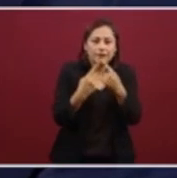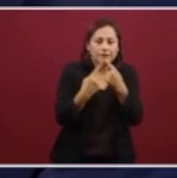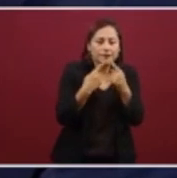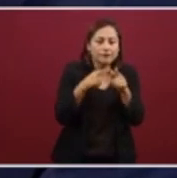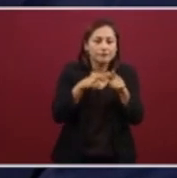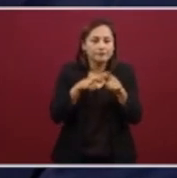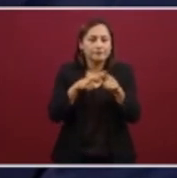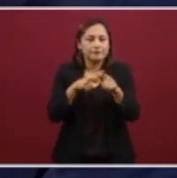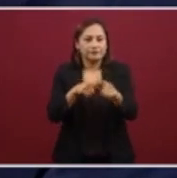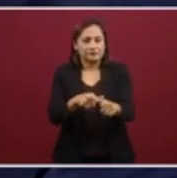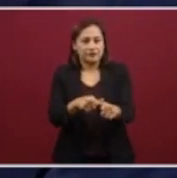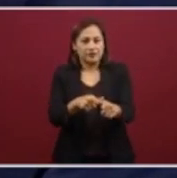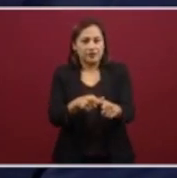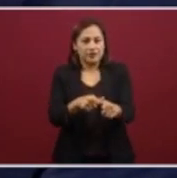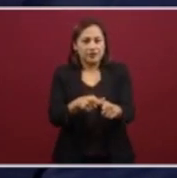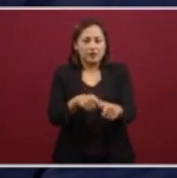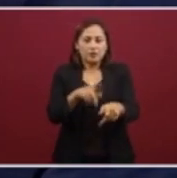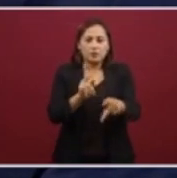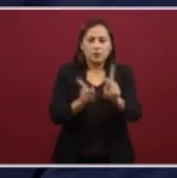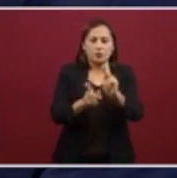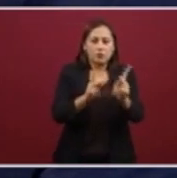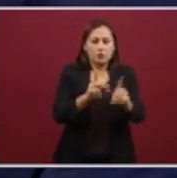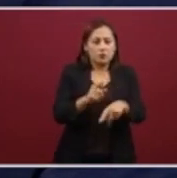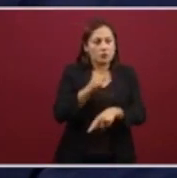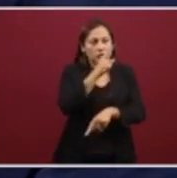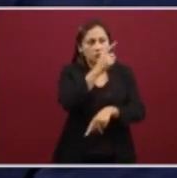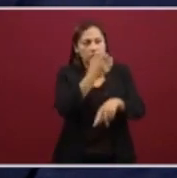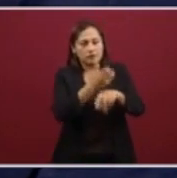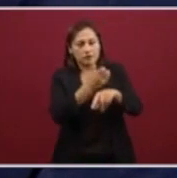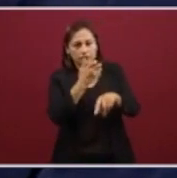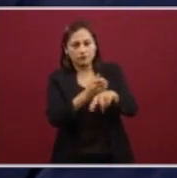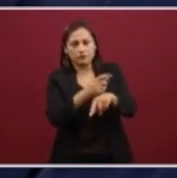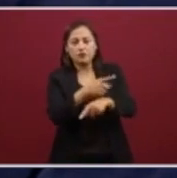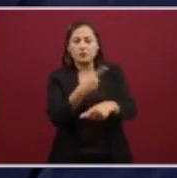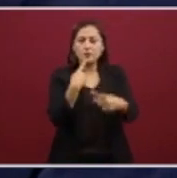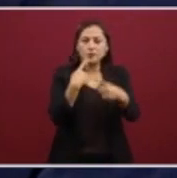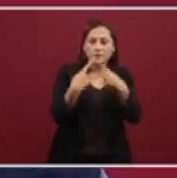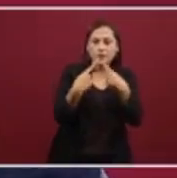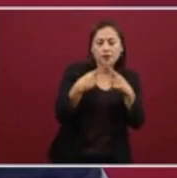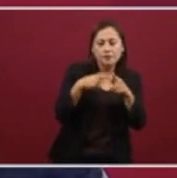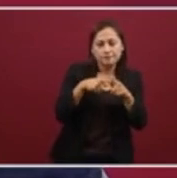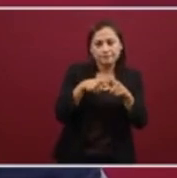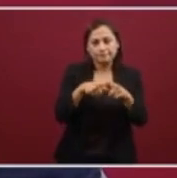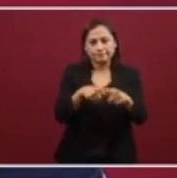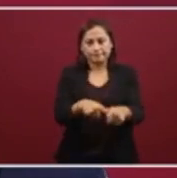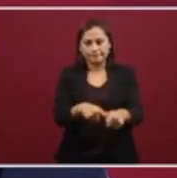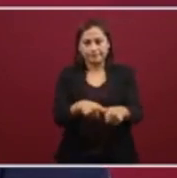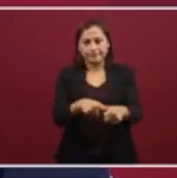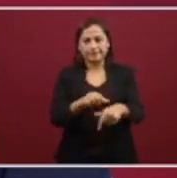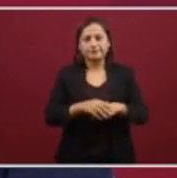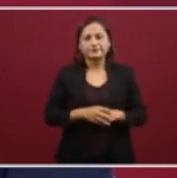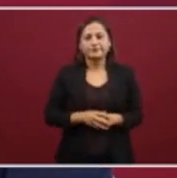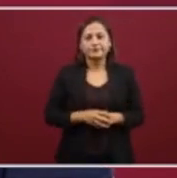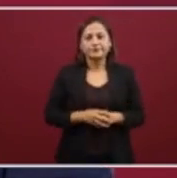se continúan las pláticas en Estados Unidos y repito, estamos muy bien